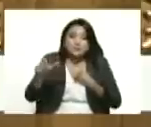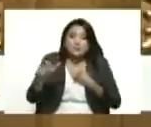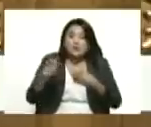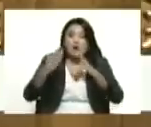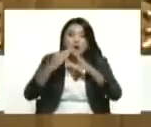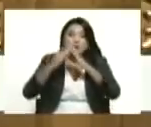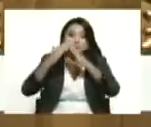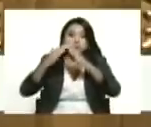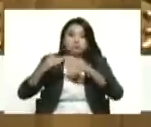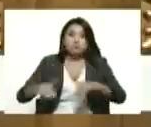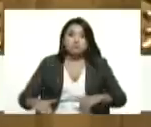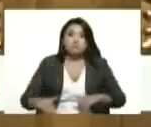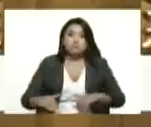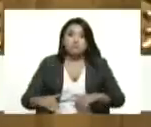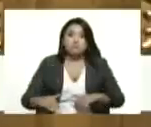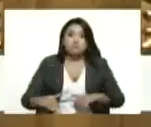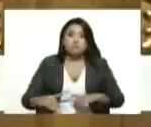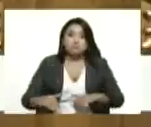deteriora.